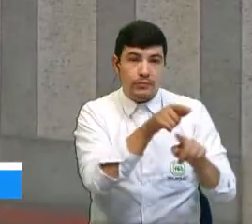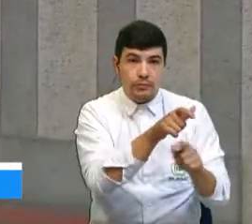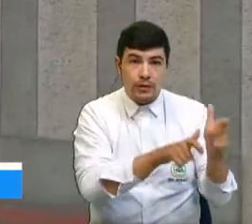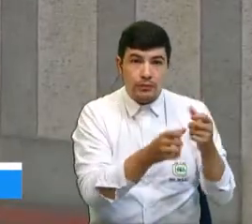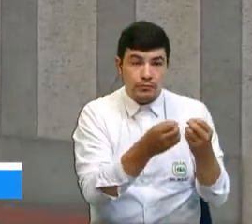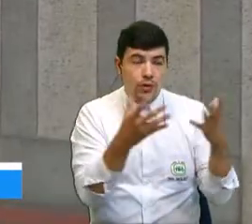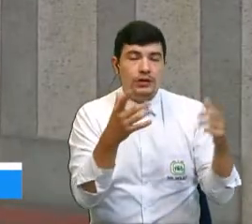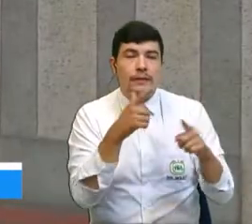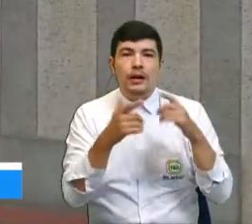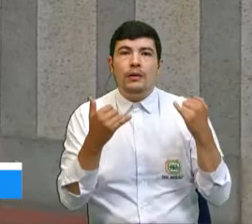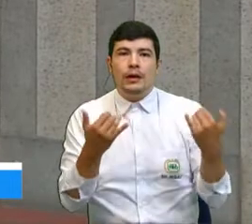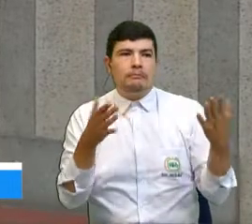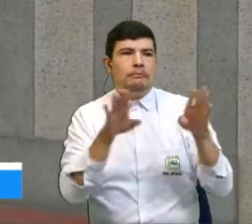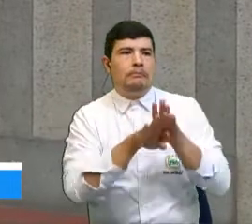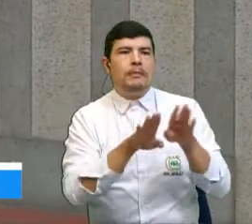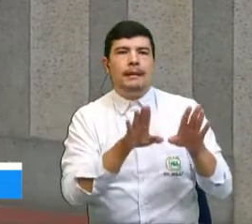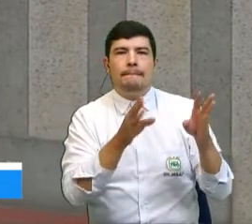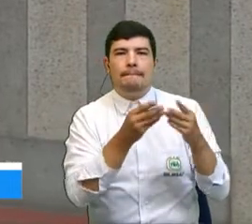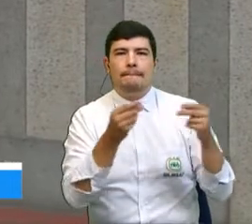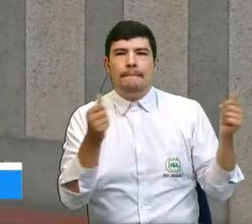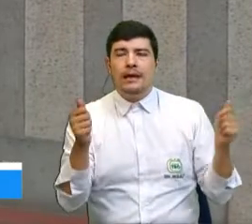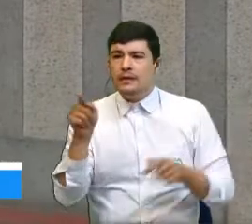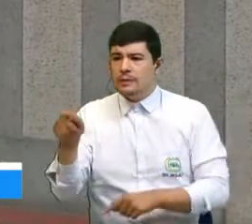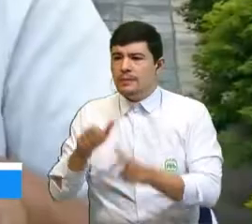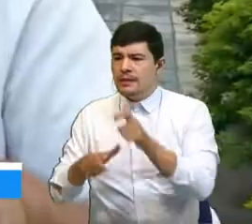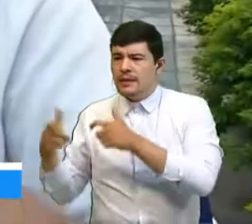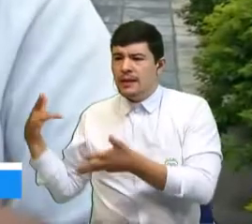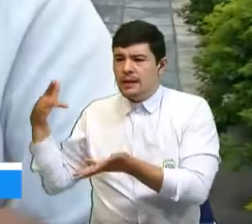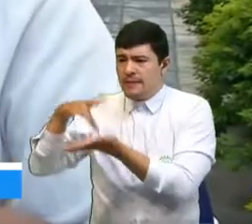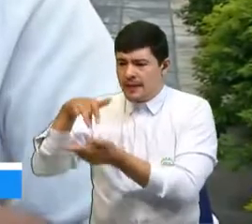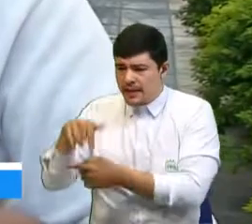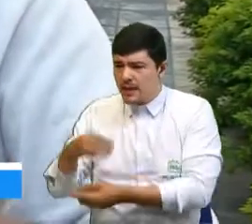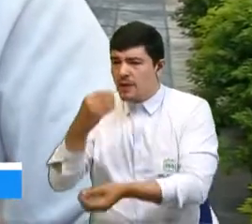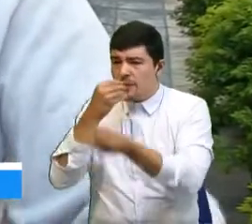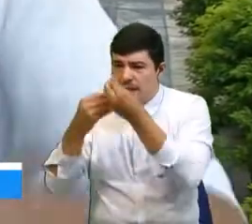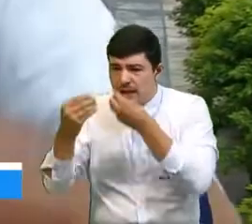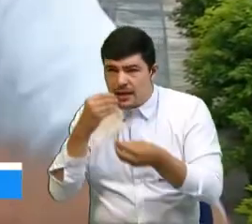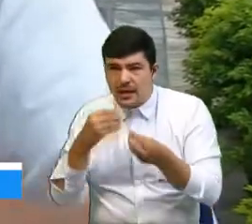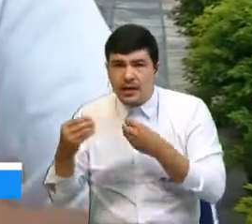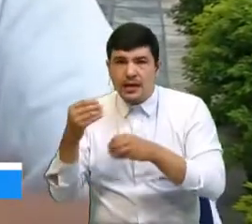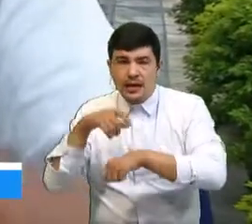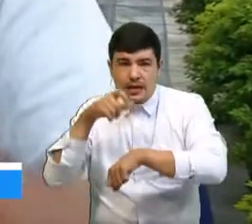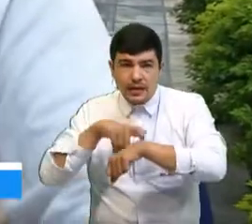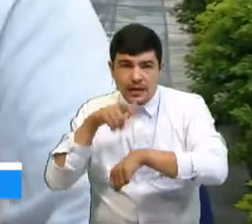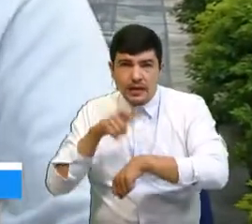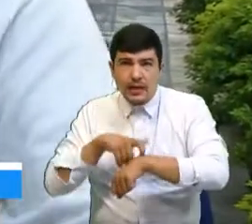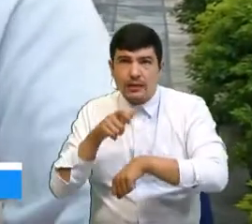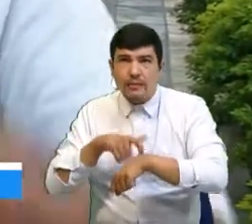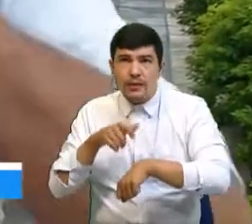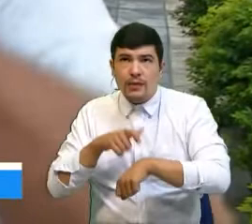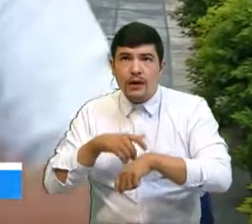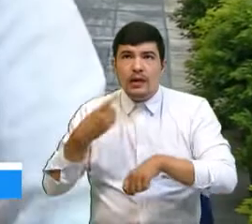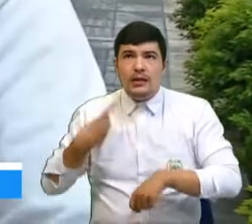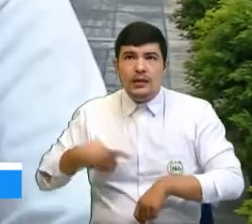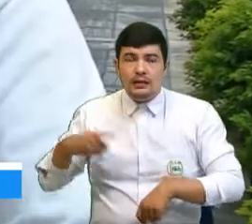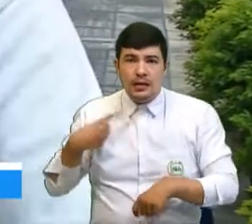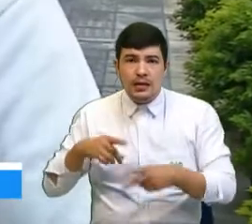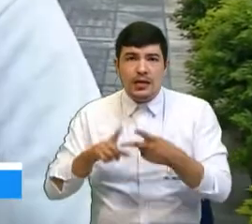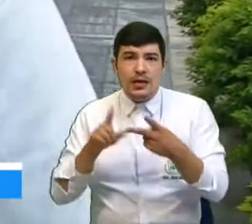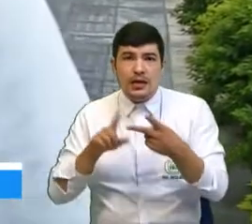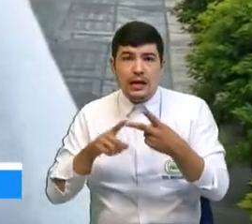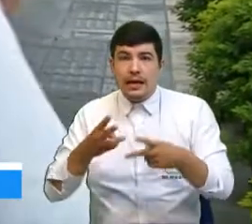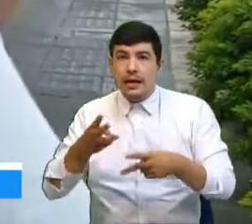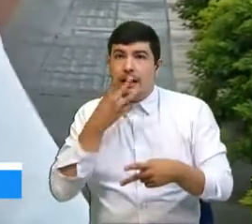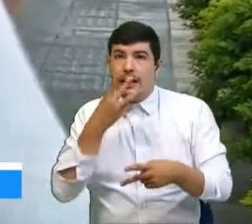opinaron al respecto venían a comer en este sector y al ahora lamentar nada ahora el desayuno y adorar al